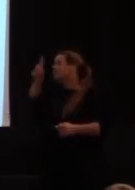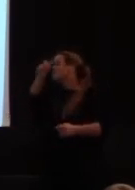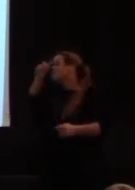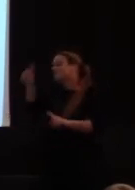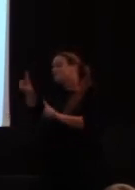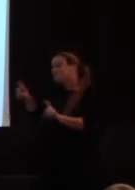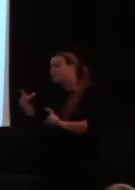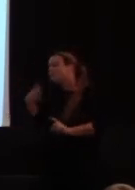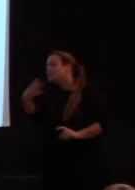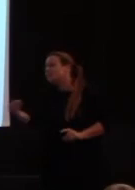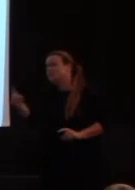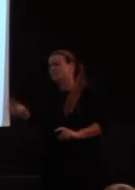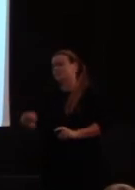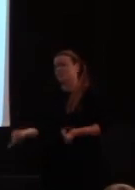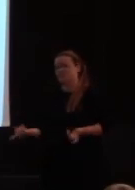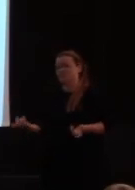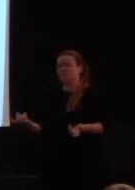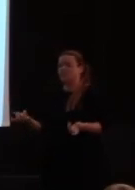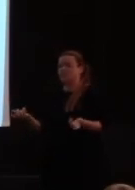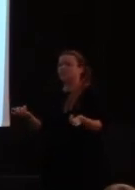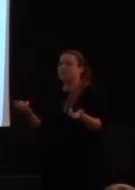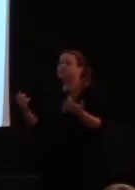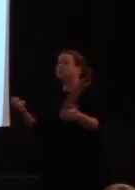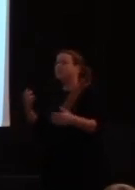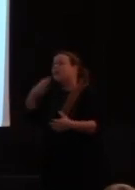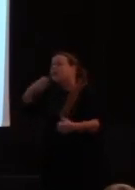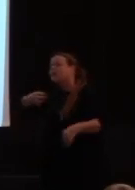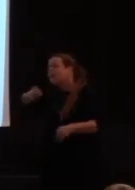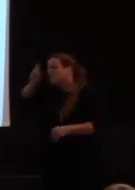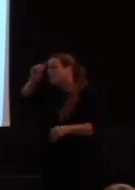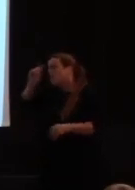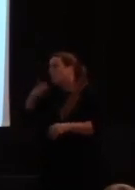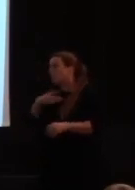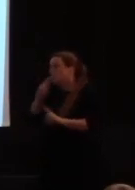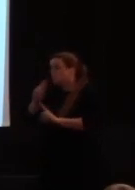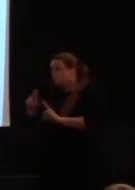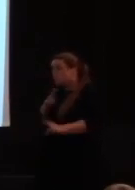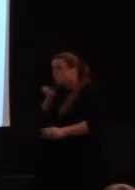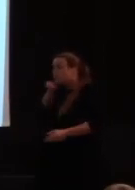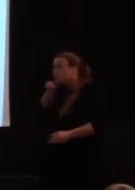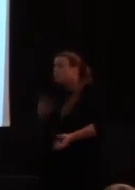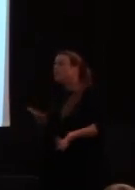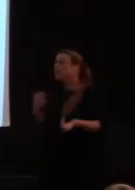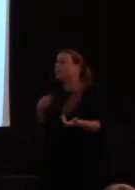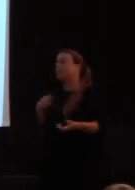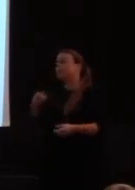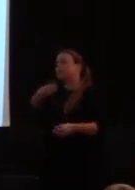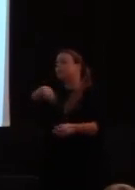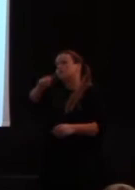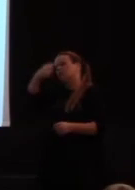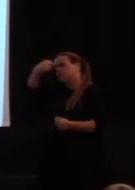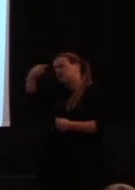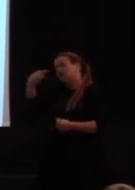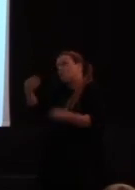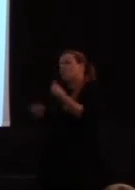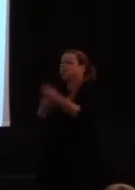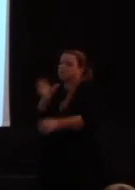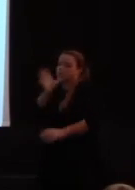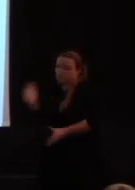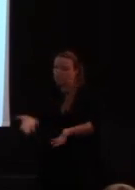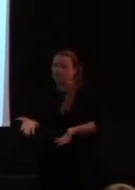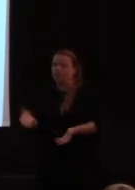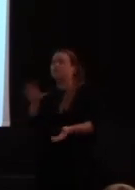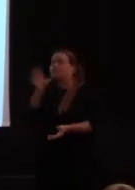entendiendo. ¿Me explico? Es decir, bueno, que conteste y seguro que contestará bien. Pero siendo conscientes, ¿por qué hacemos cada cosa? ¿Por qué